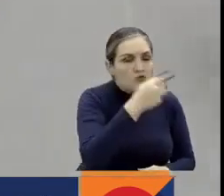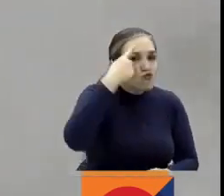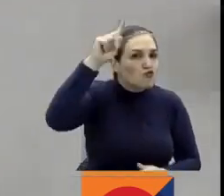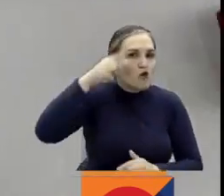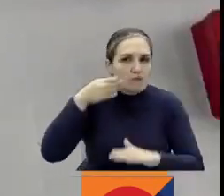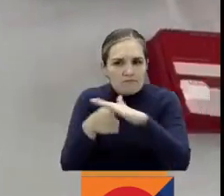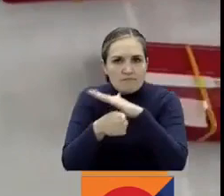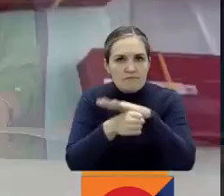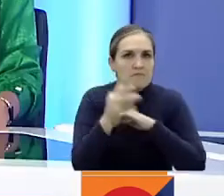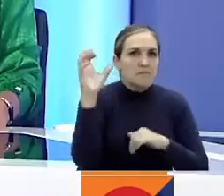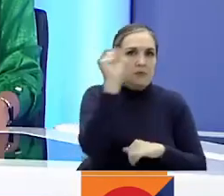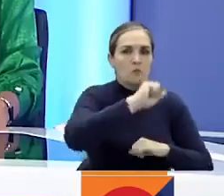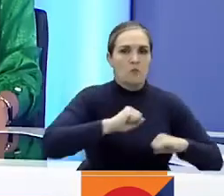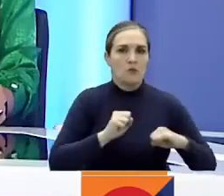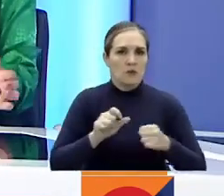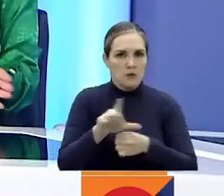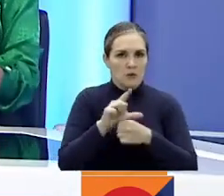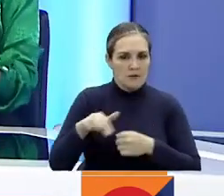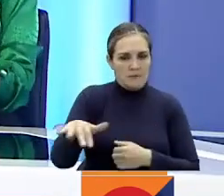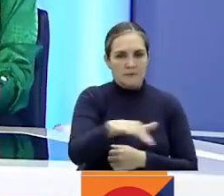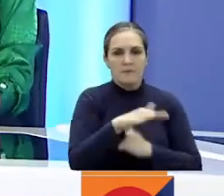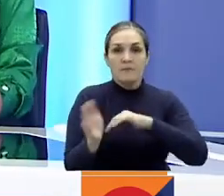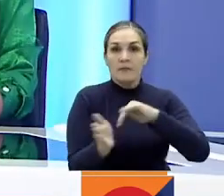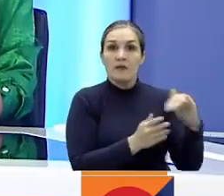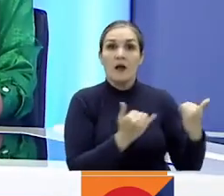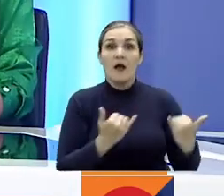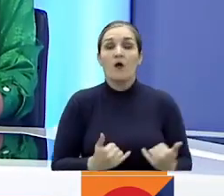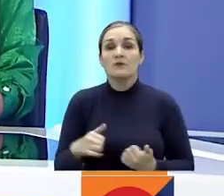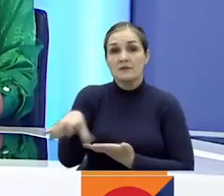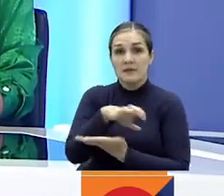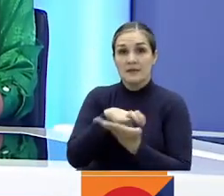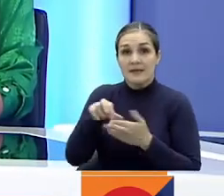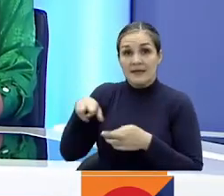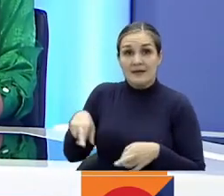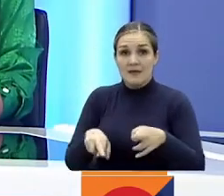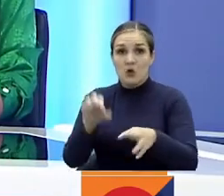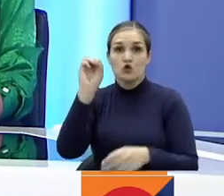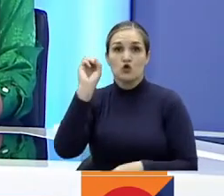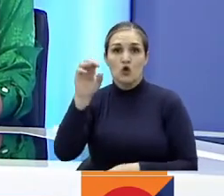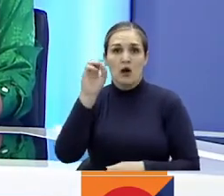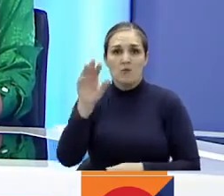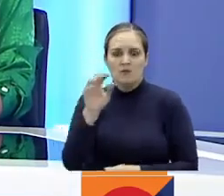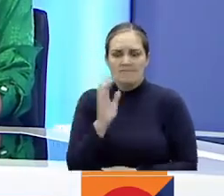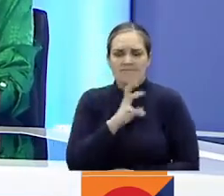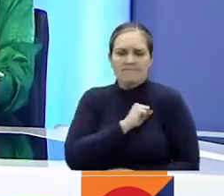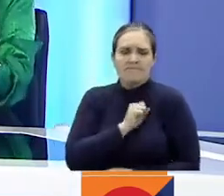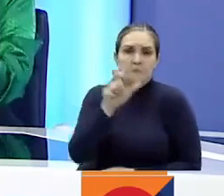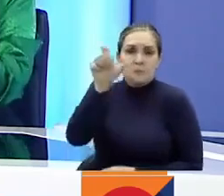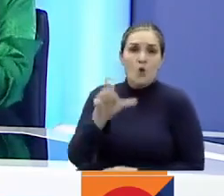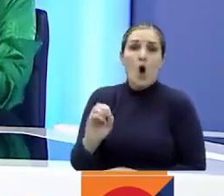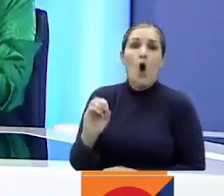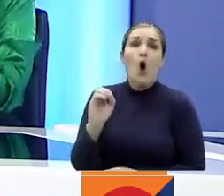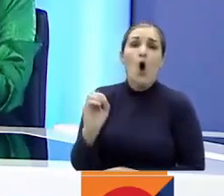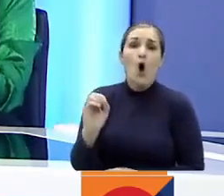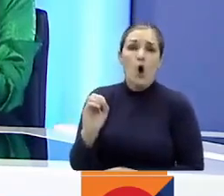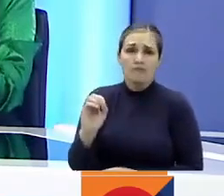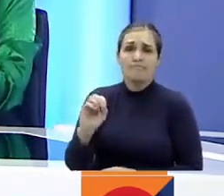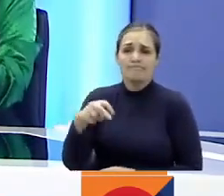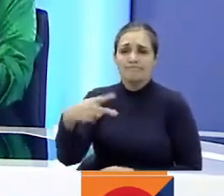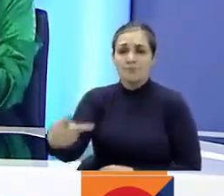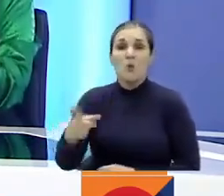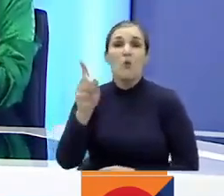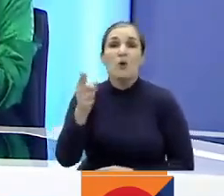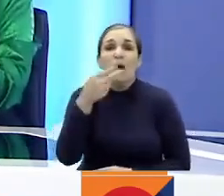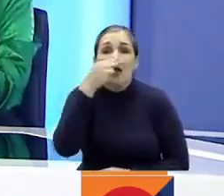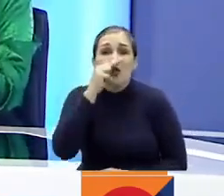ciudad. Vamos ahora a Santander. En el río Sogamoso fue encontrado el cuerpo de un hombre que por salvar a dos pequeños